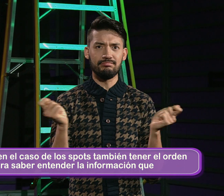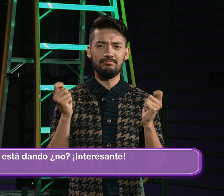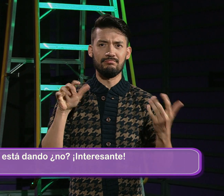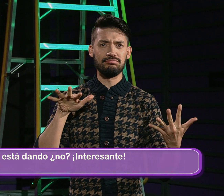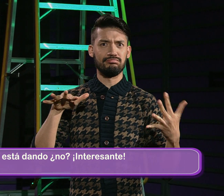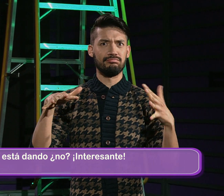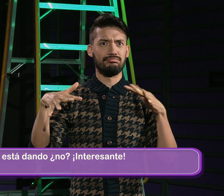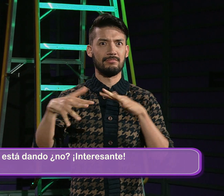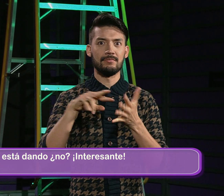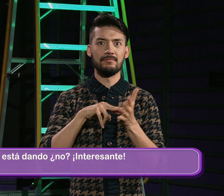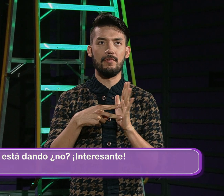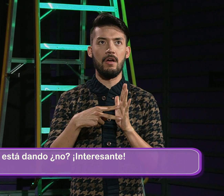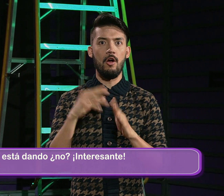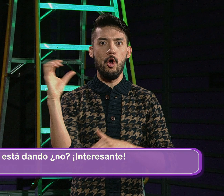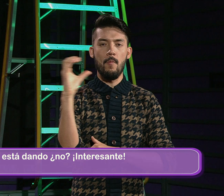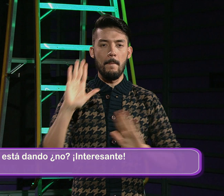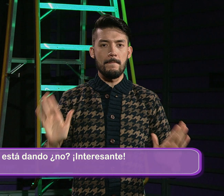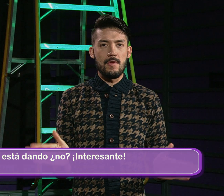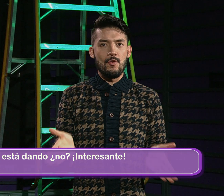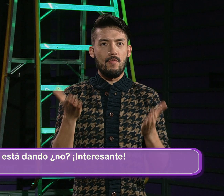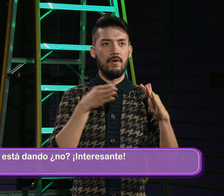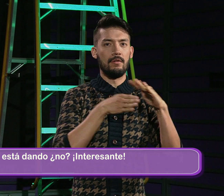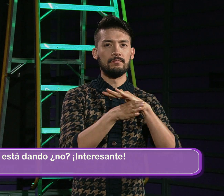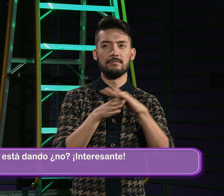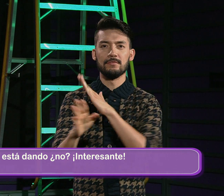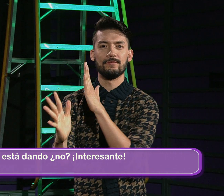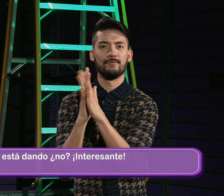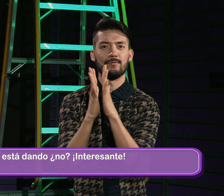información que se está dando, ¿no? Interesante.